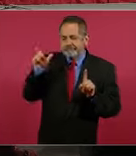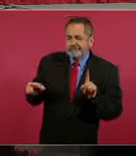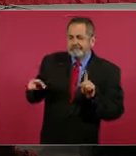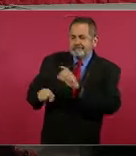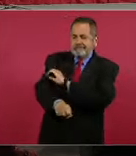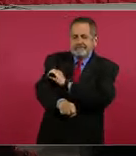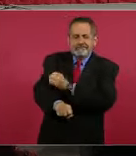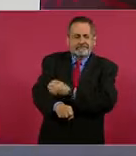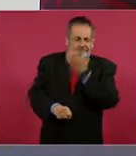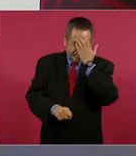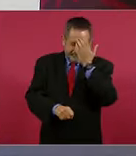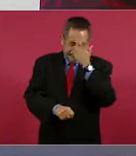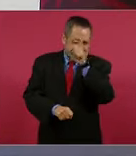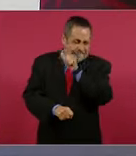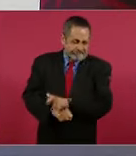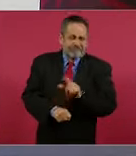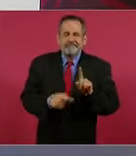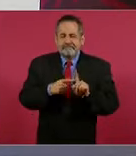la naturaleza de la prueba.